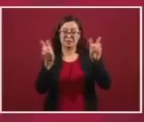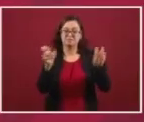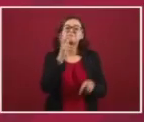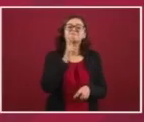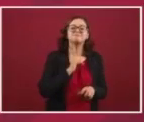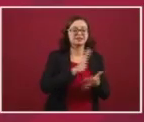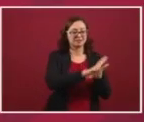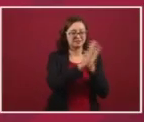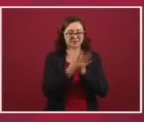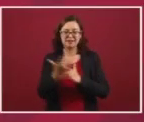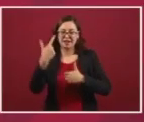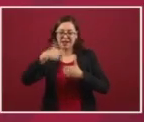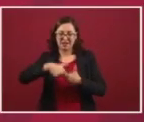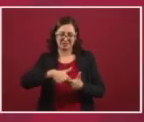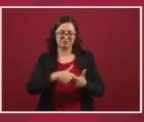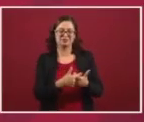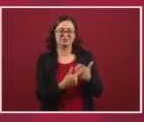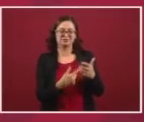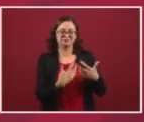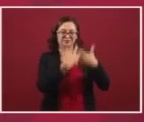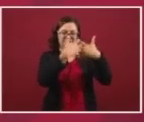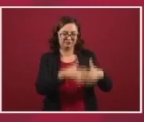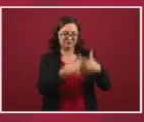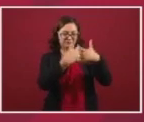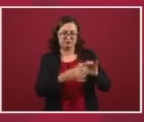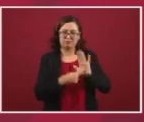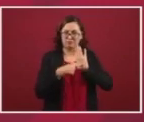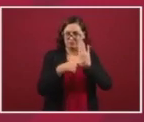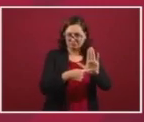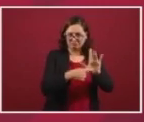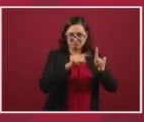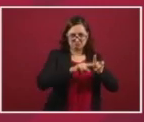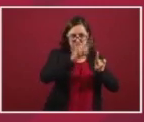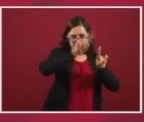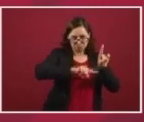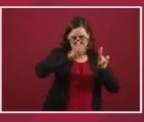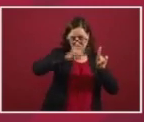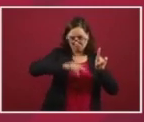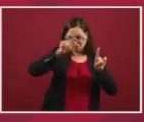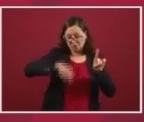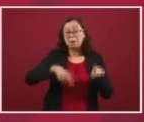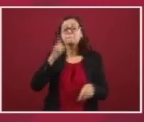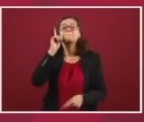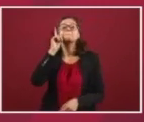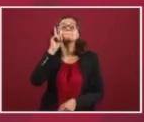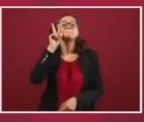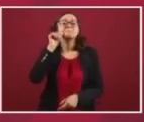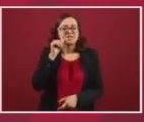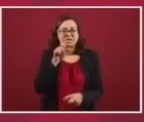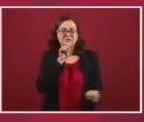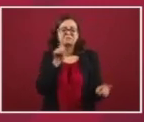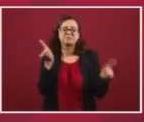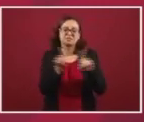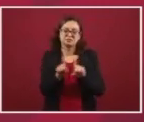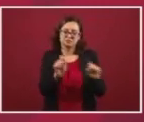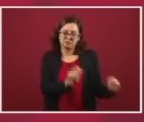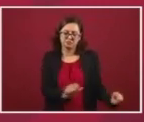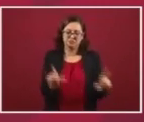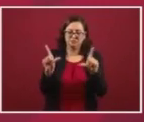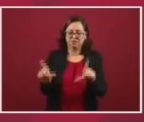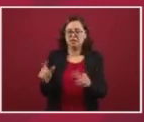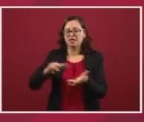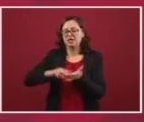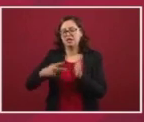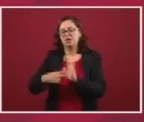lámina, a ver si mañana que venga el ingeniero Morales